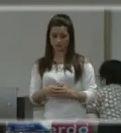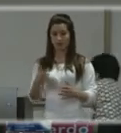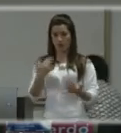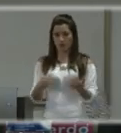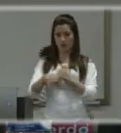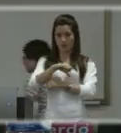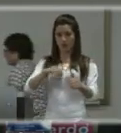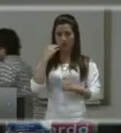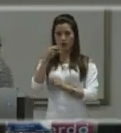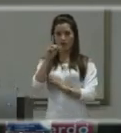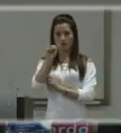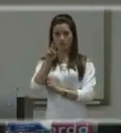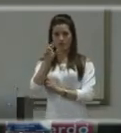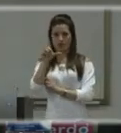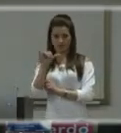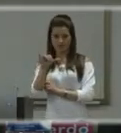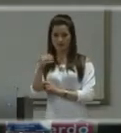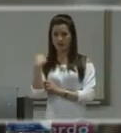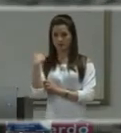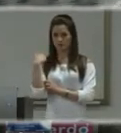Darly